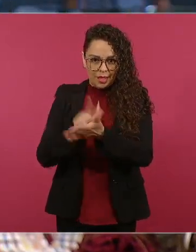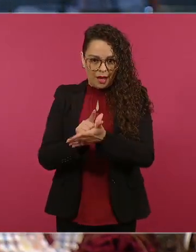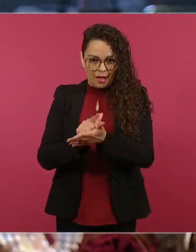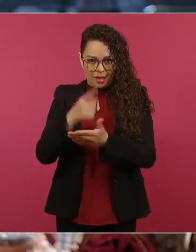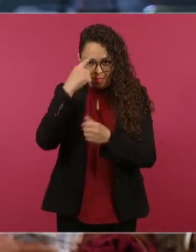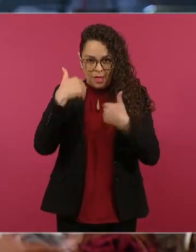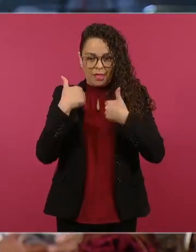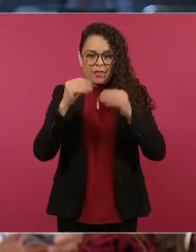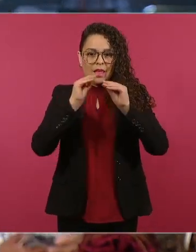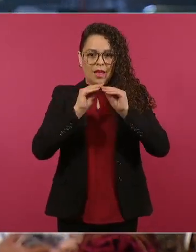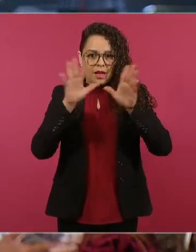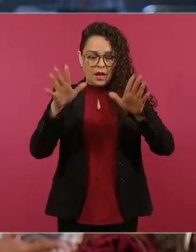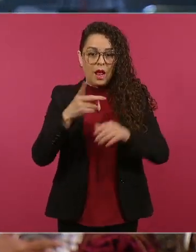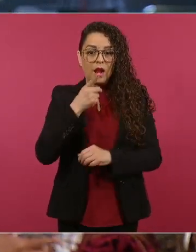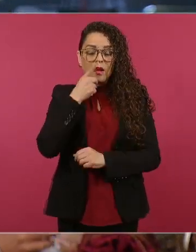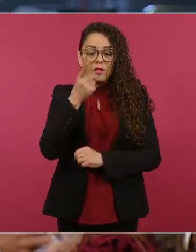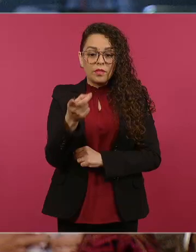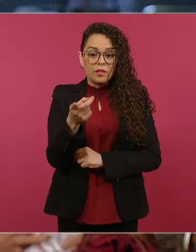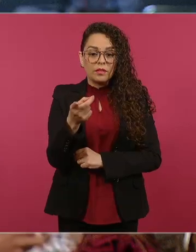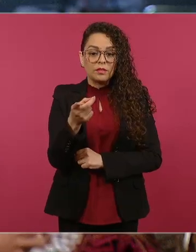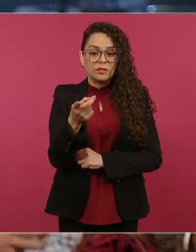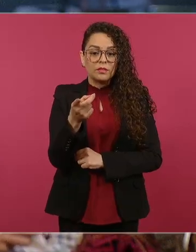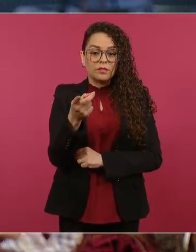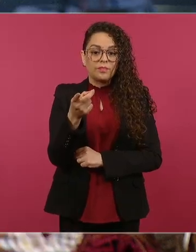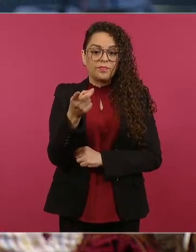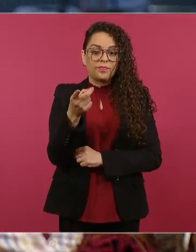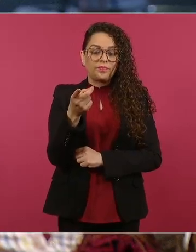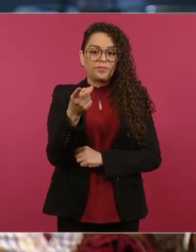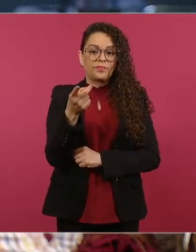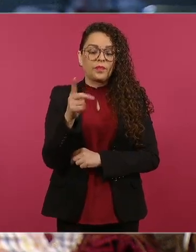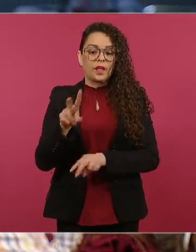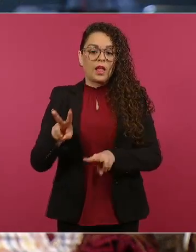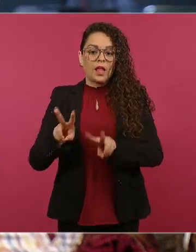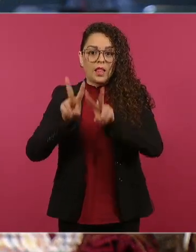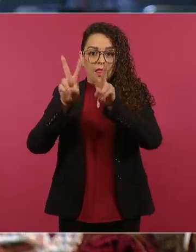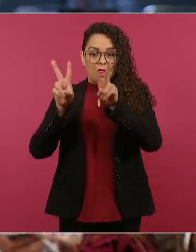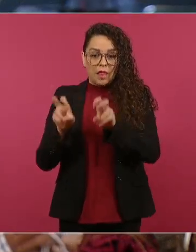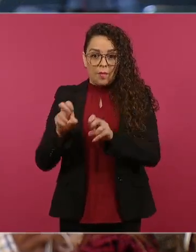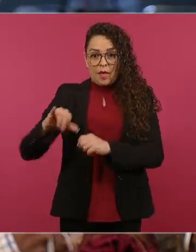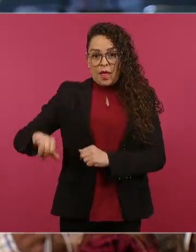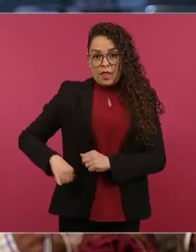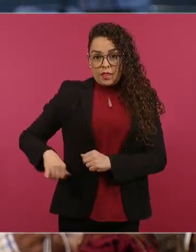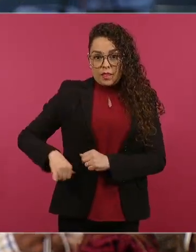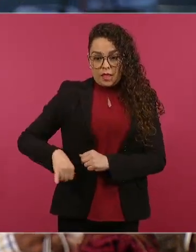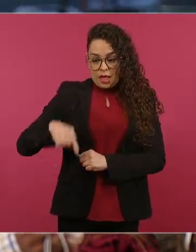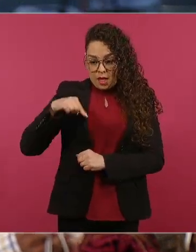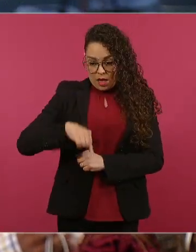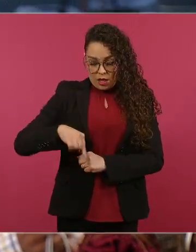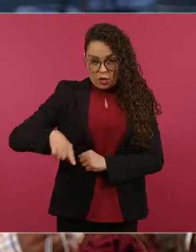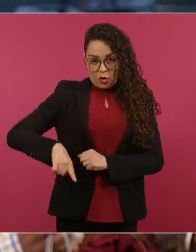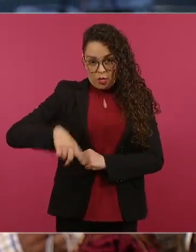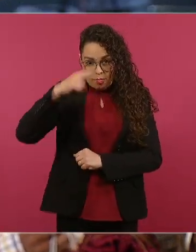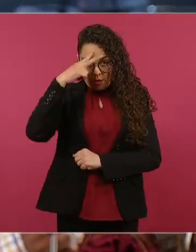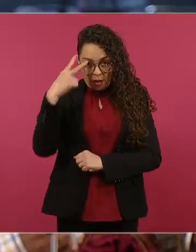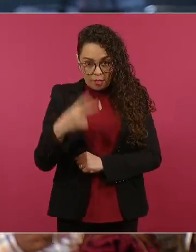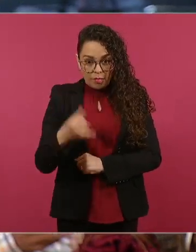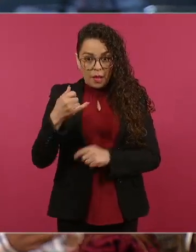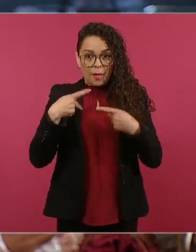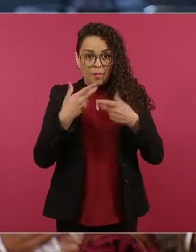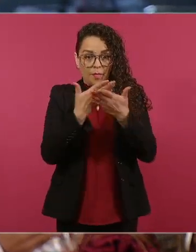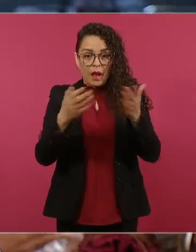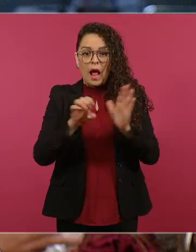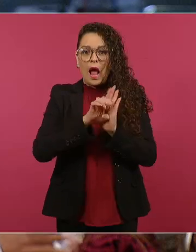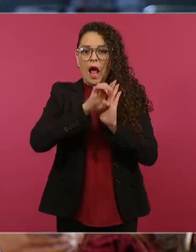resolver, a ver justicia en casos de mucho interés del Estado mexicano, de la sociedad mexicana, como el caso